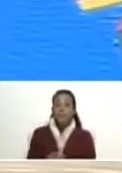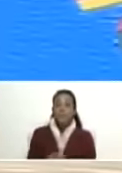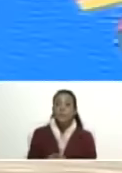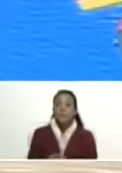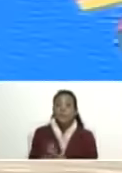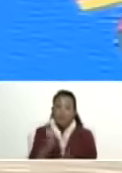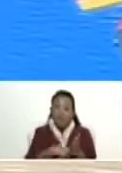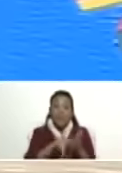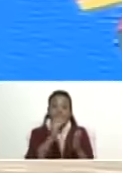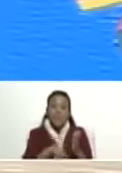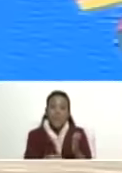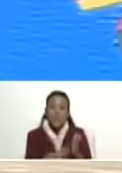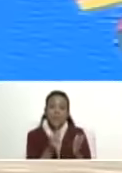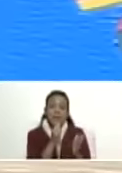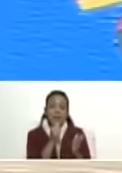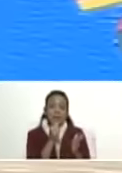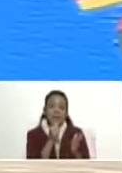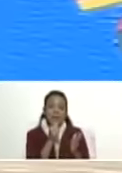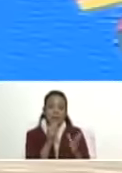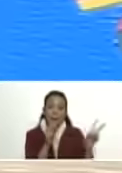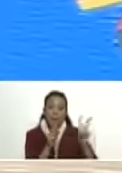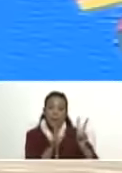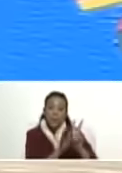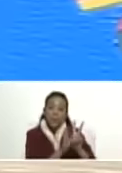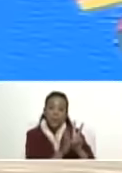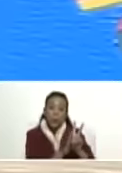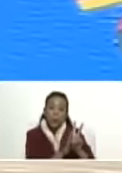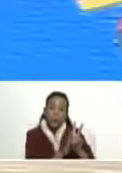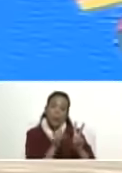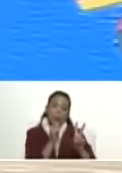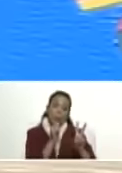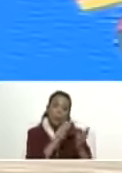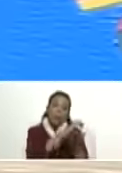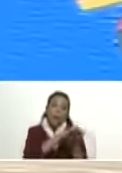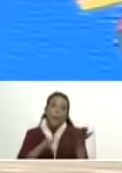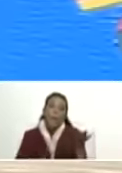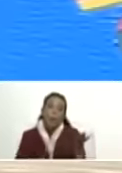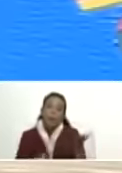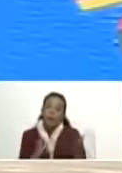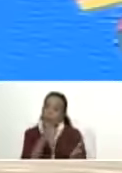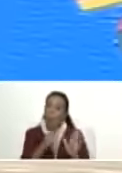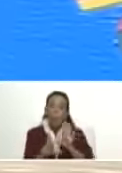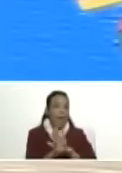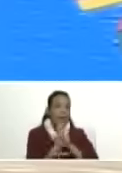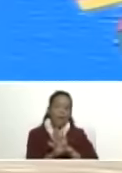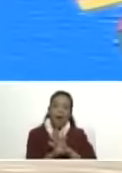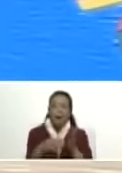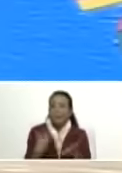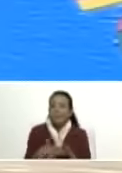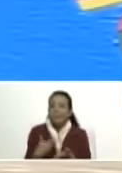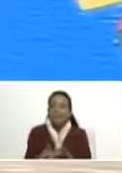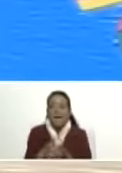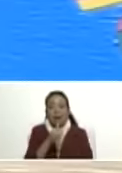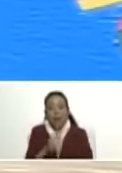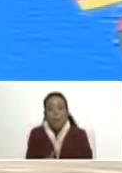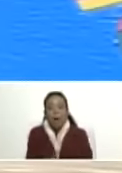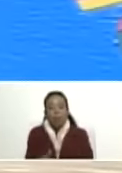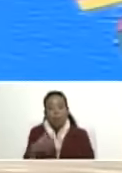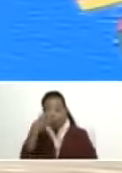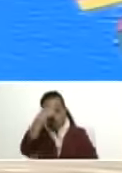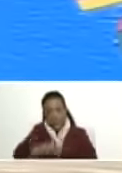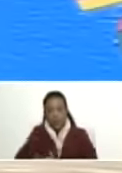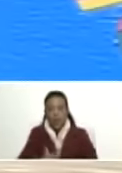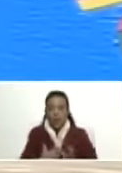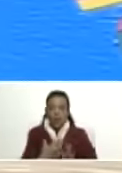y firma el país despojado ilegalmente, reclamante.